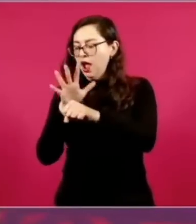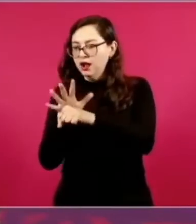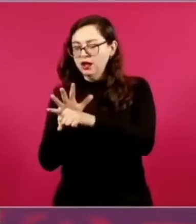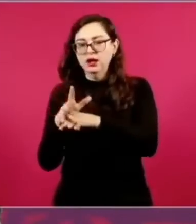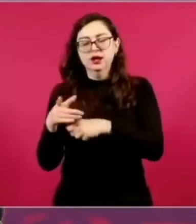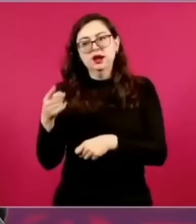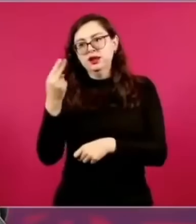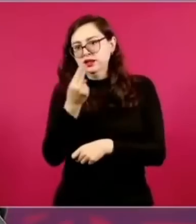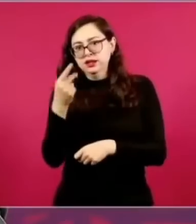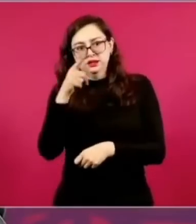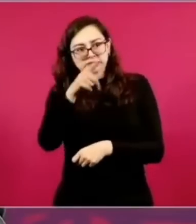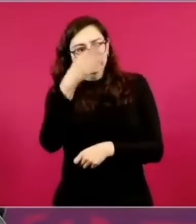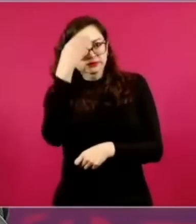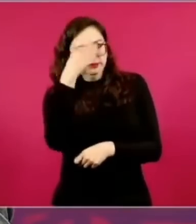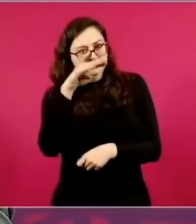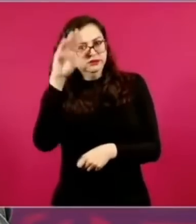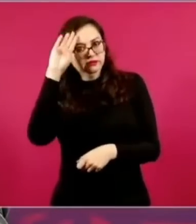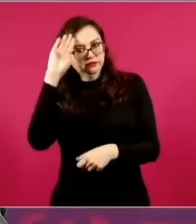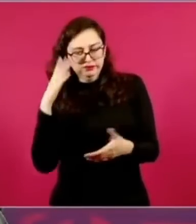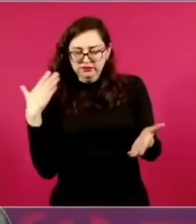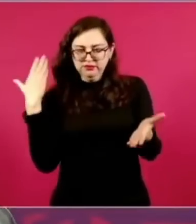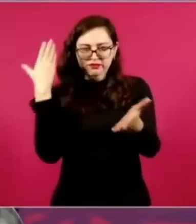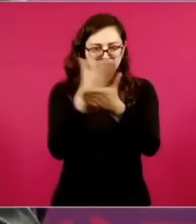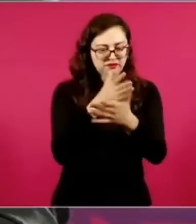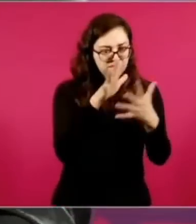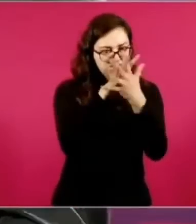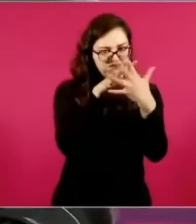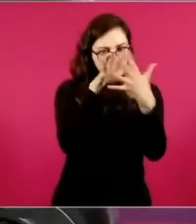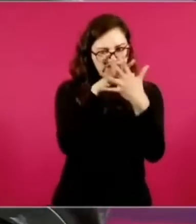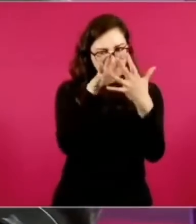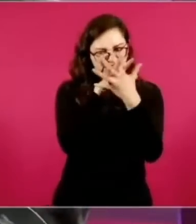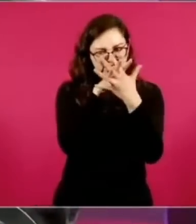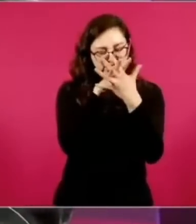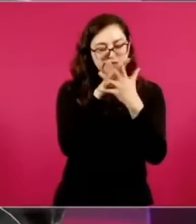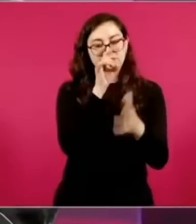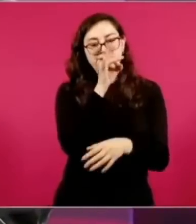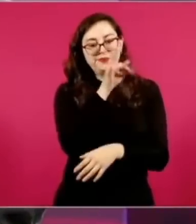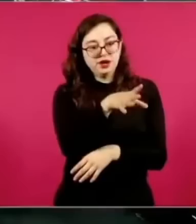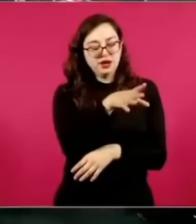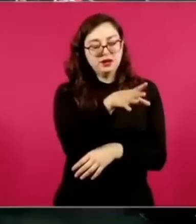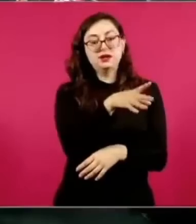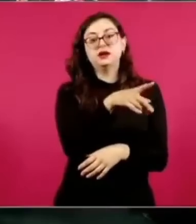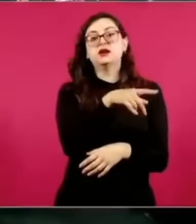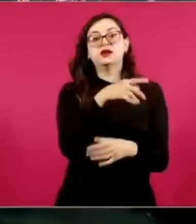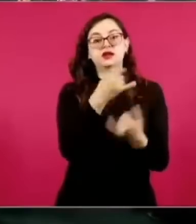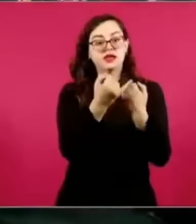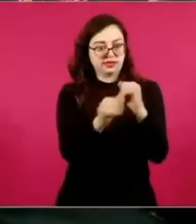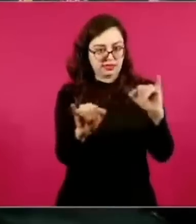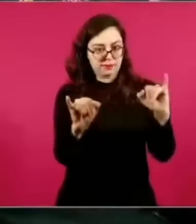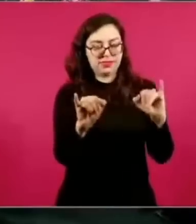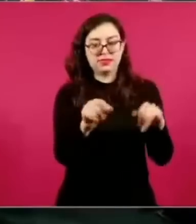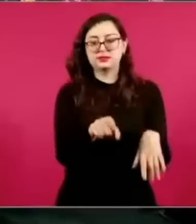y otros van a luchar para mantener